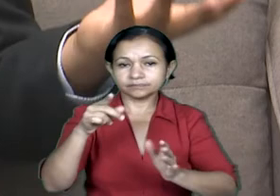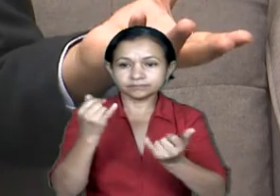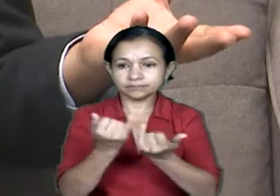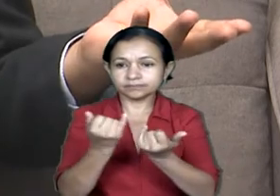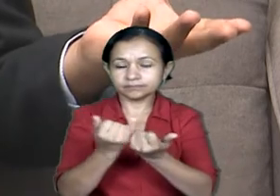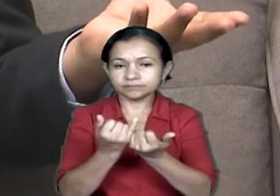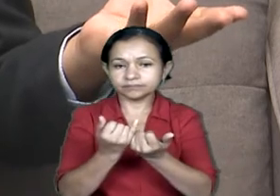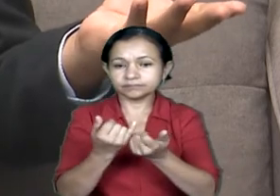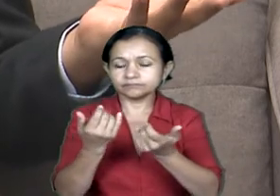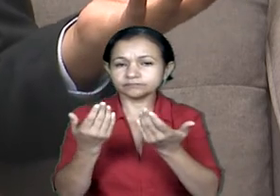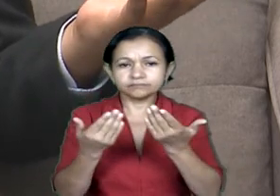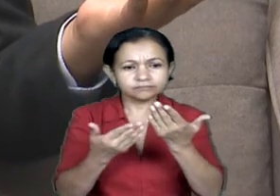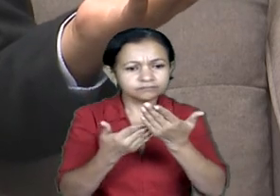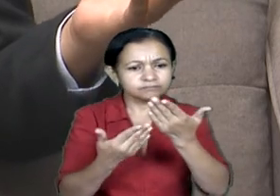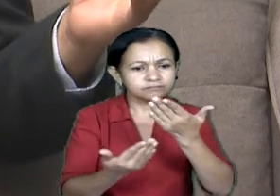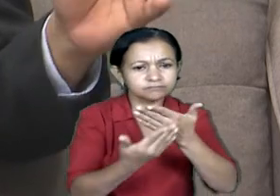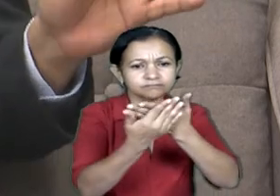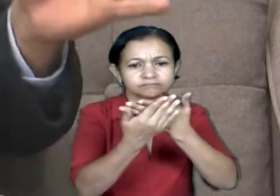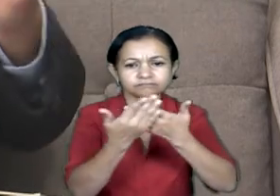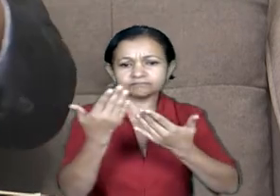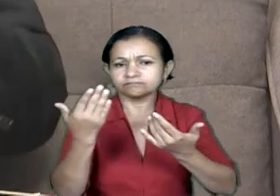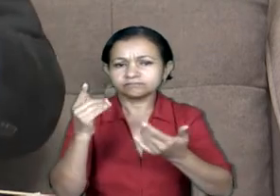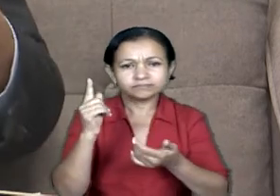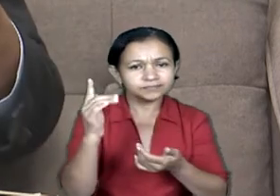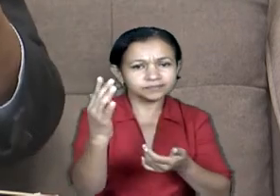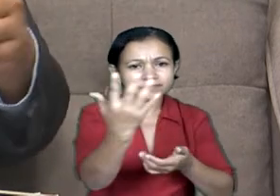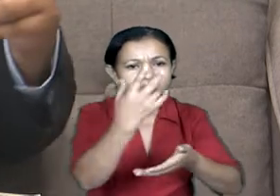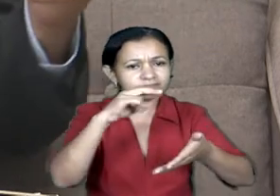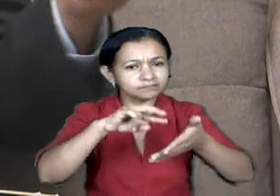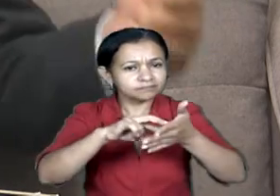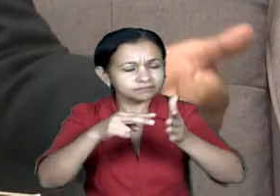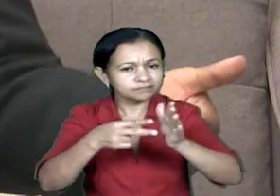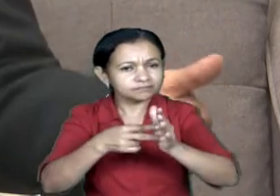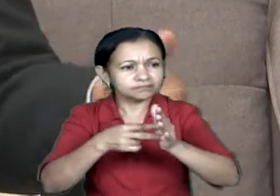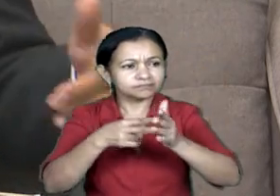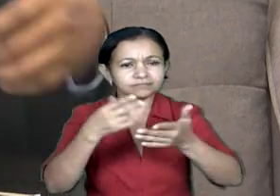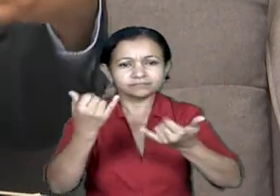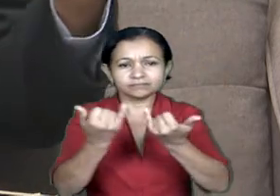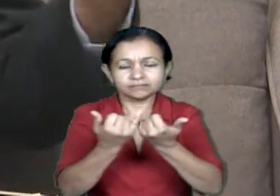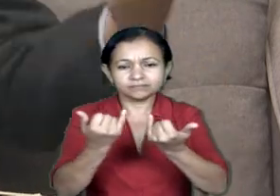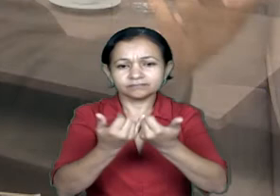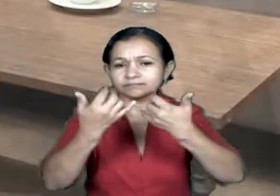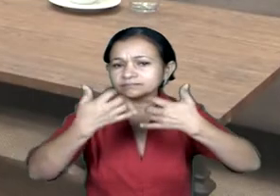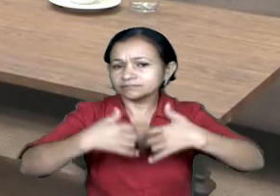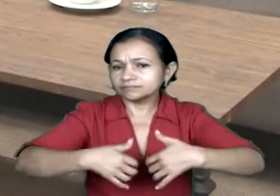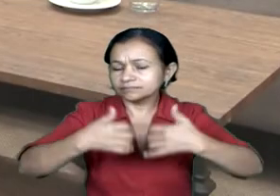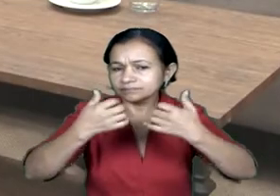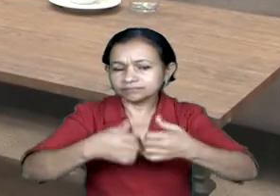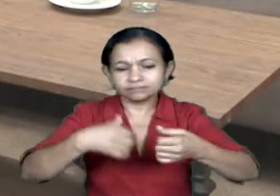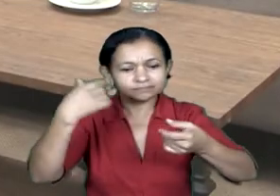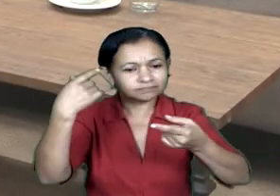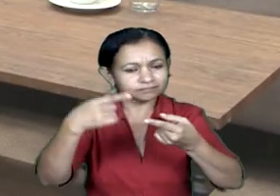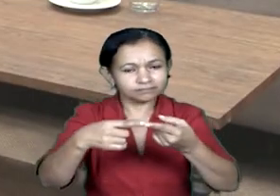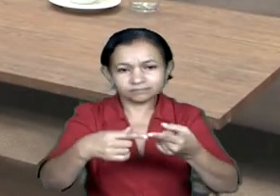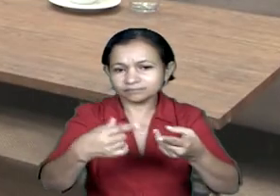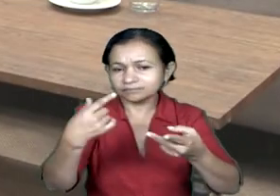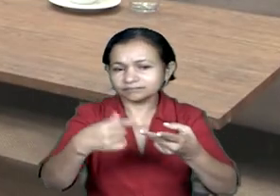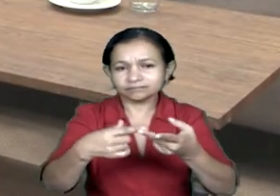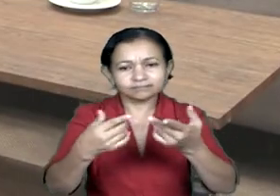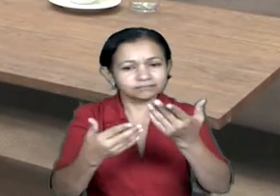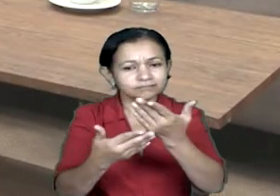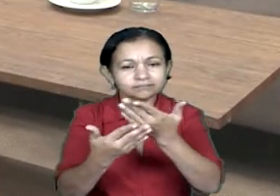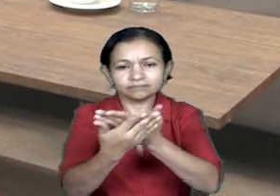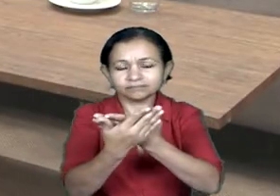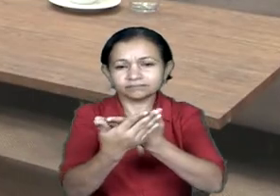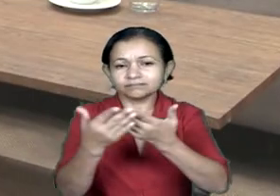producción de tecnología. Uh-huh. Sí. En todos los sentidos, es decir, uh-huh, para la producción agroindustrial, para la producción de tecnología,